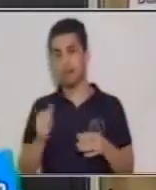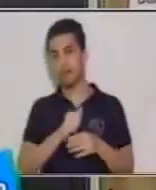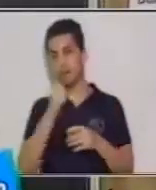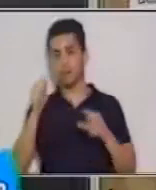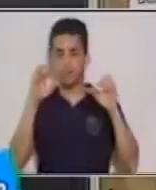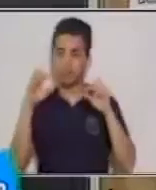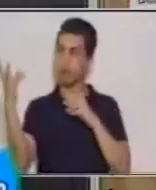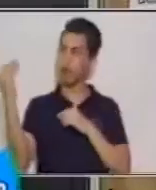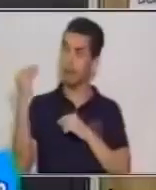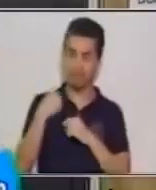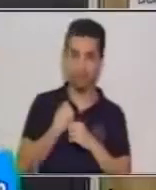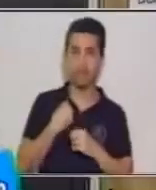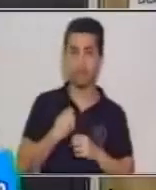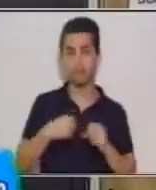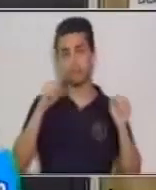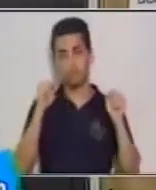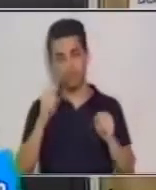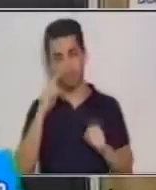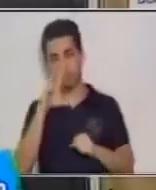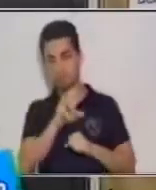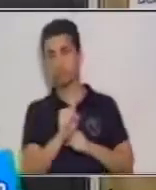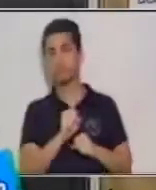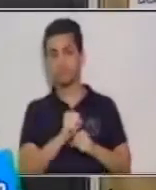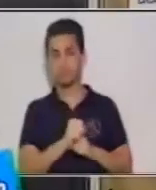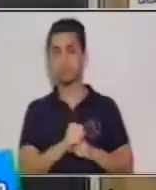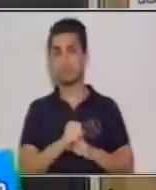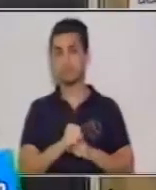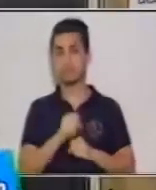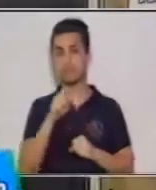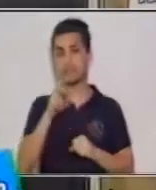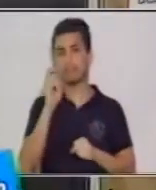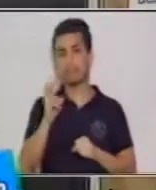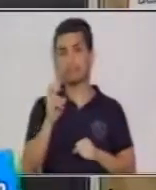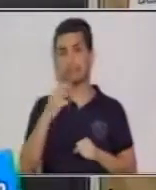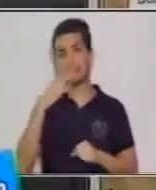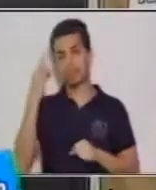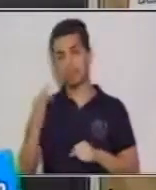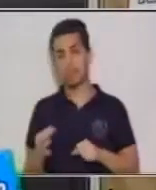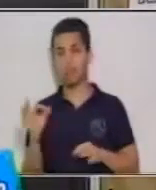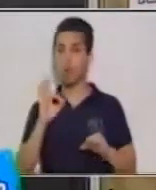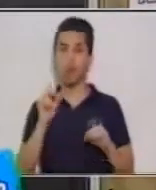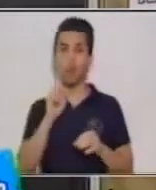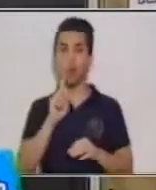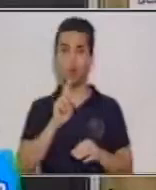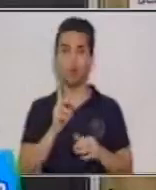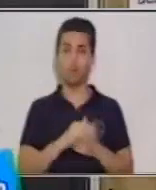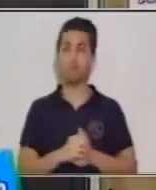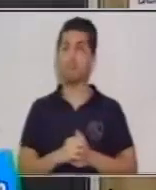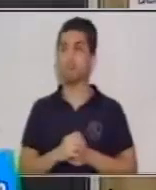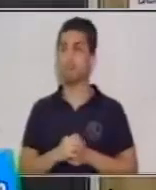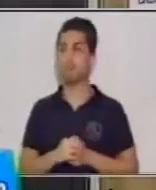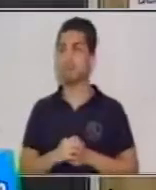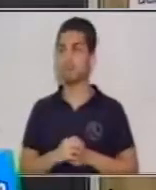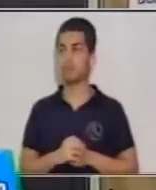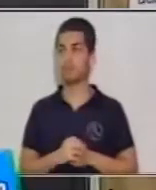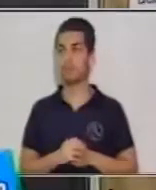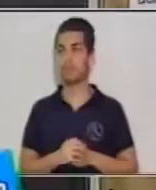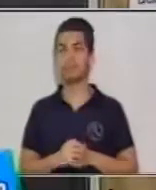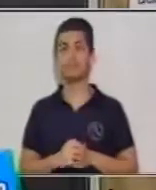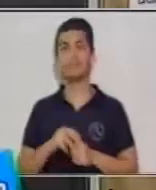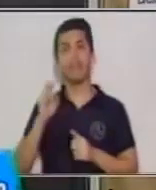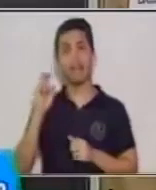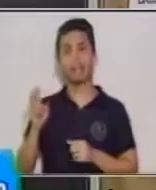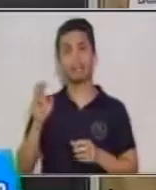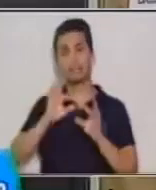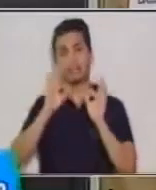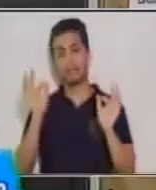ha contado. Entonces podemos verificar si eso es cierto o no lo es. Entonces, de ese tipo de